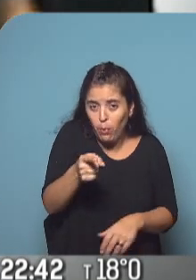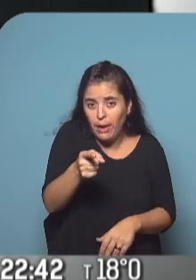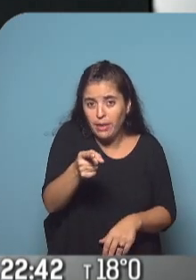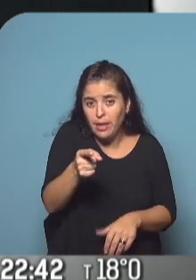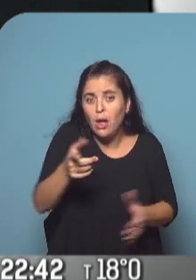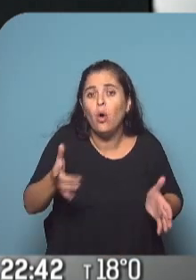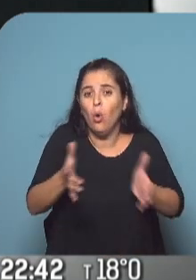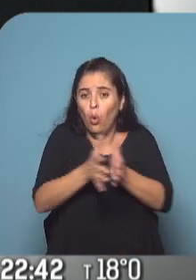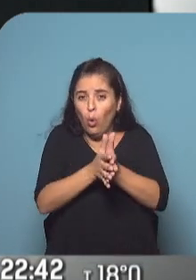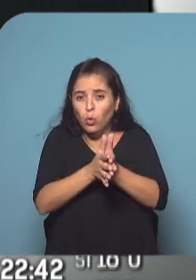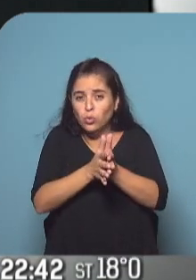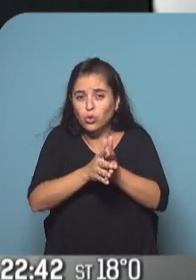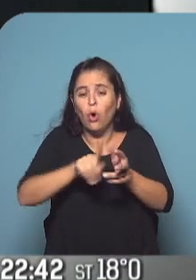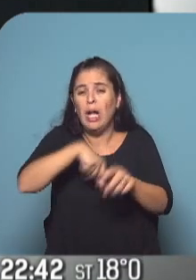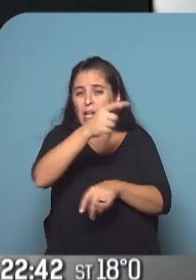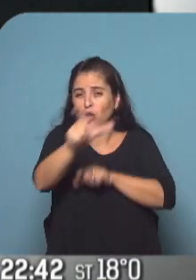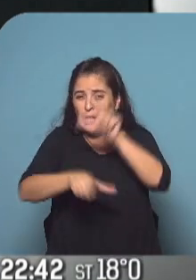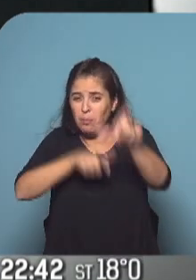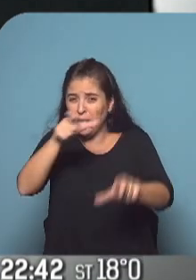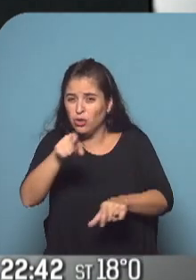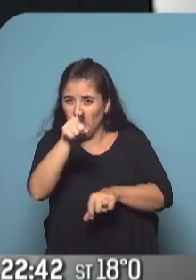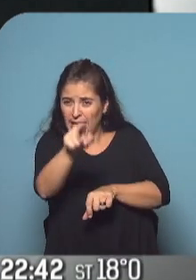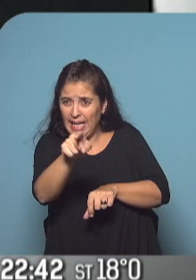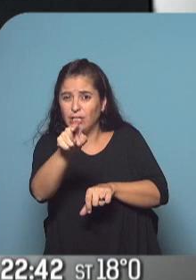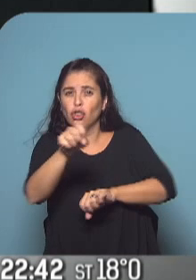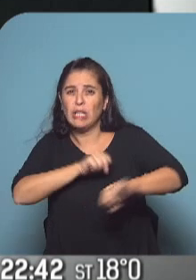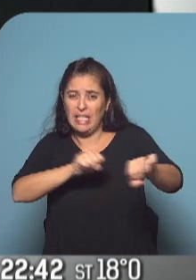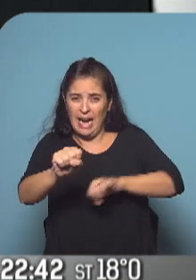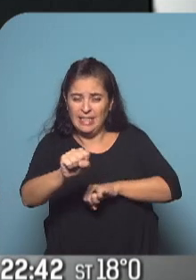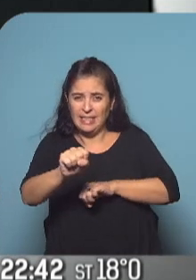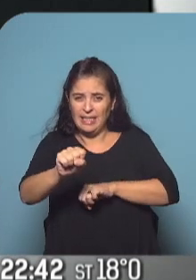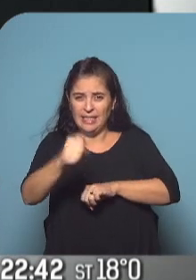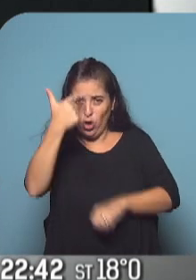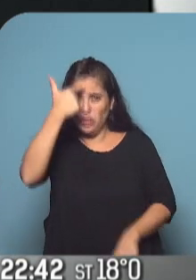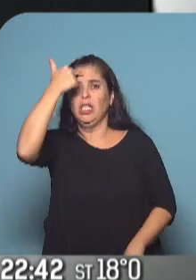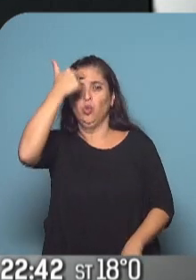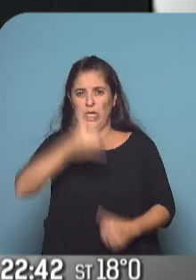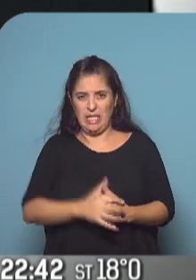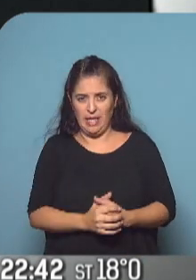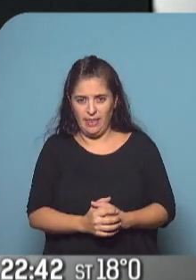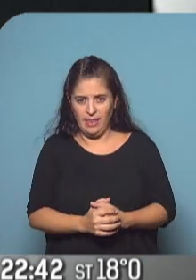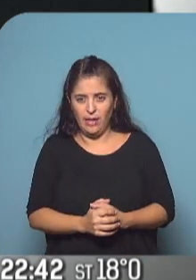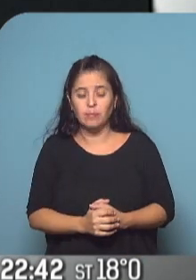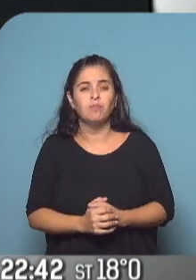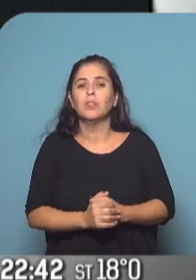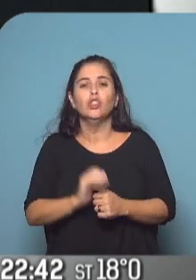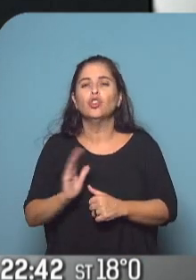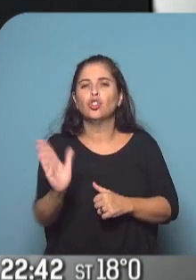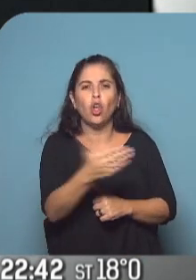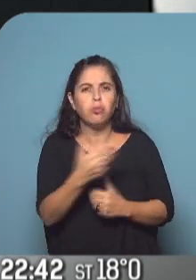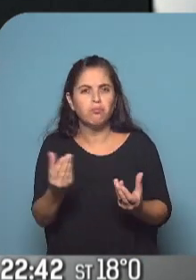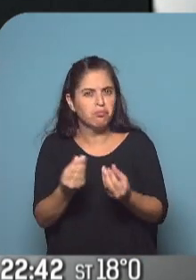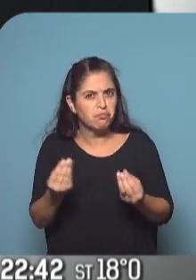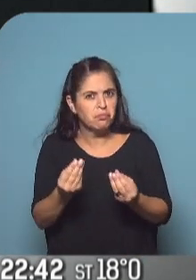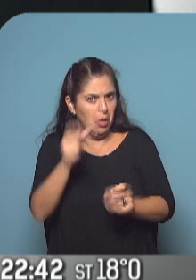a varios de los presuntos suicidas. Todos los participantes de la operación eran ciudadanos de Sri Lanka, de clase media